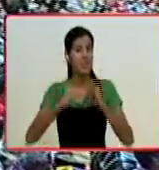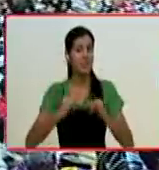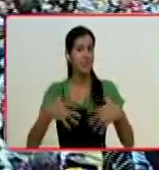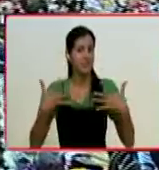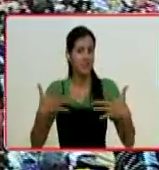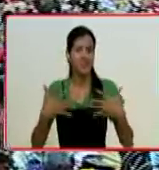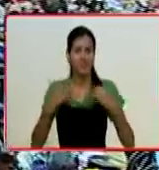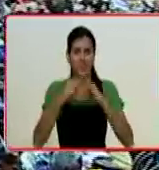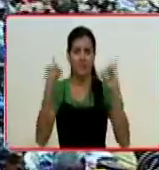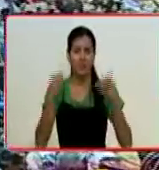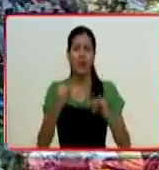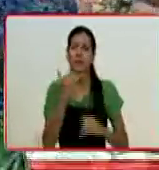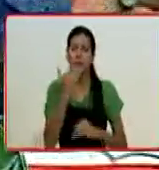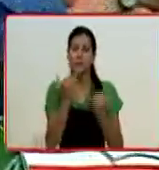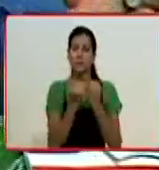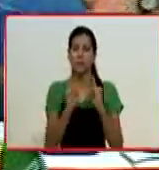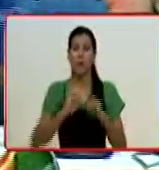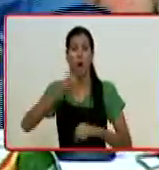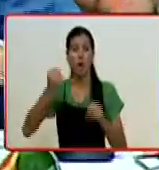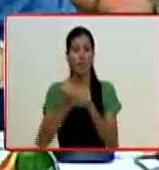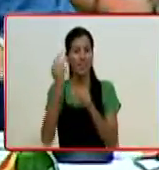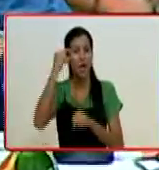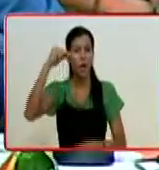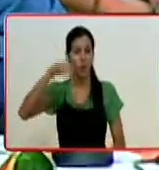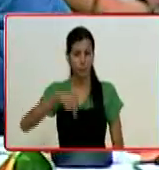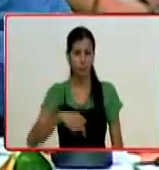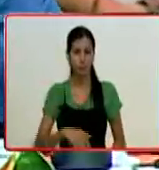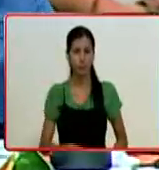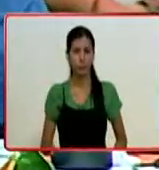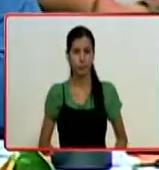Bueno, antes de terminar esta jornada,